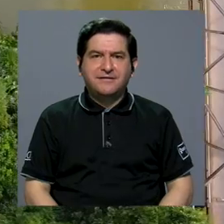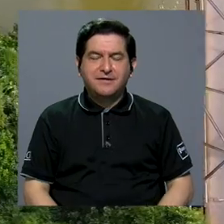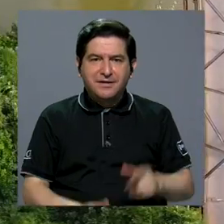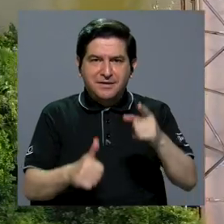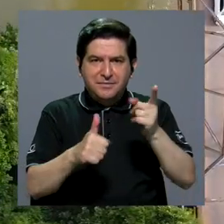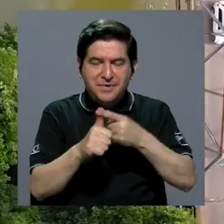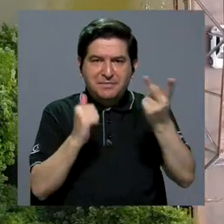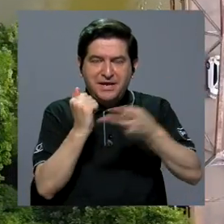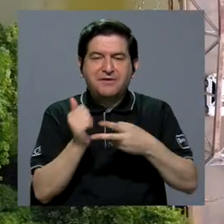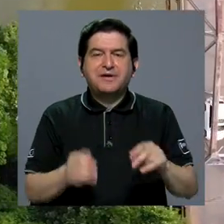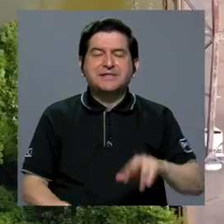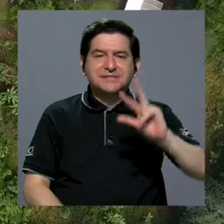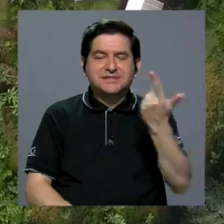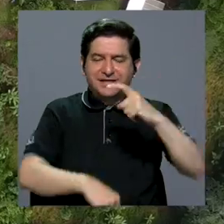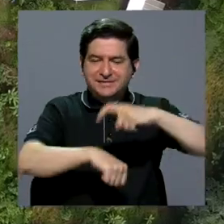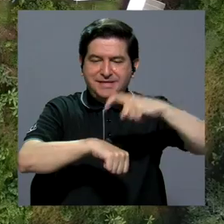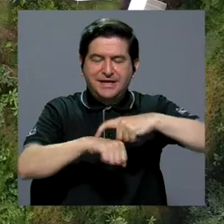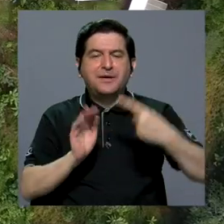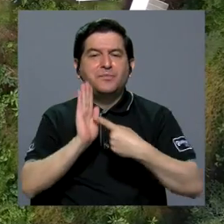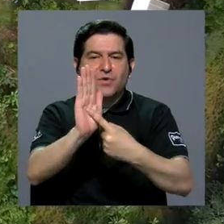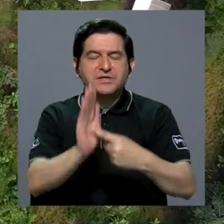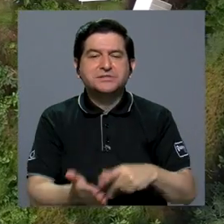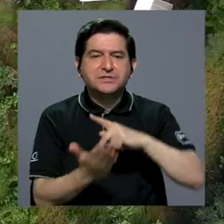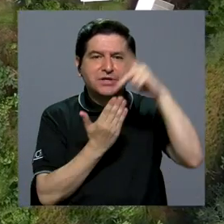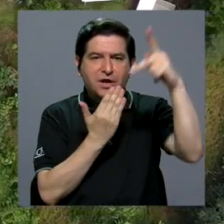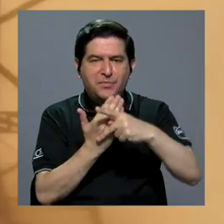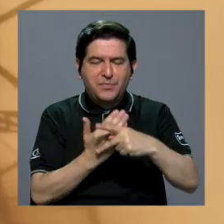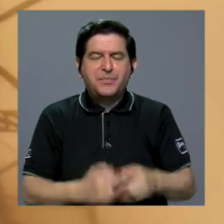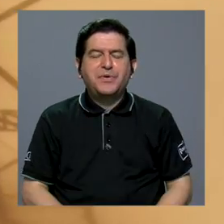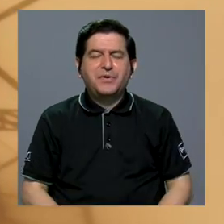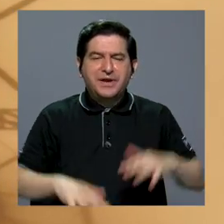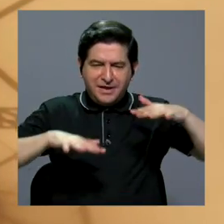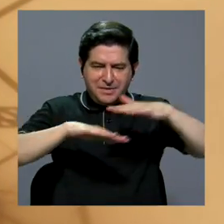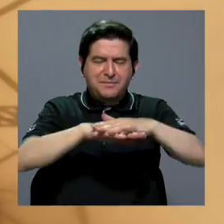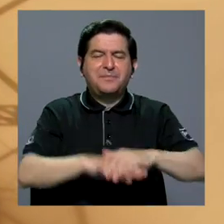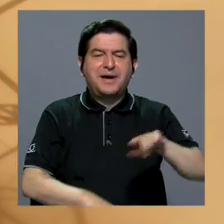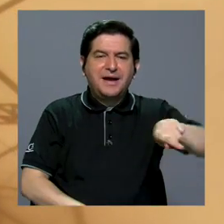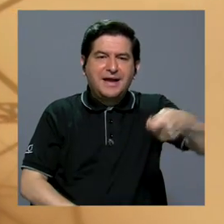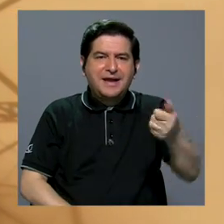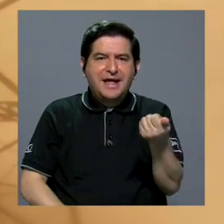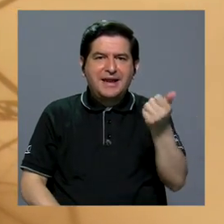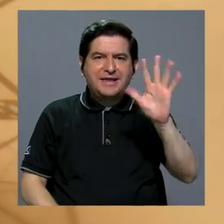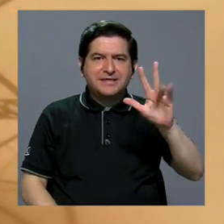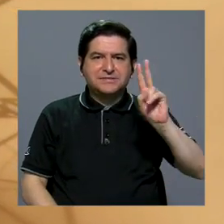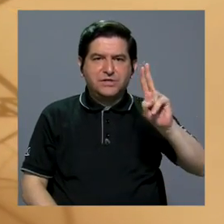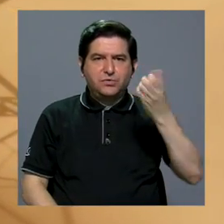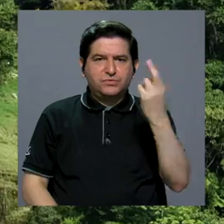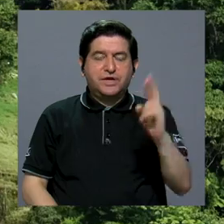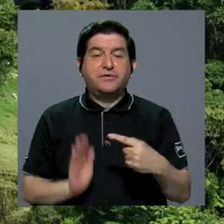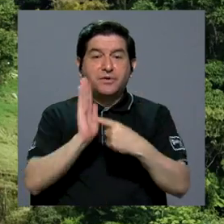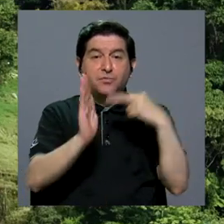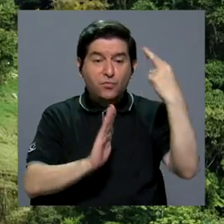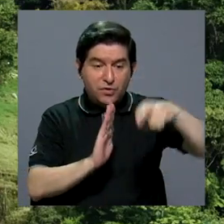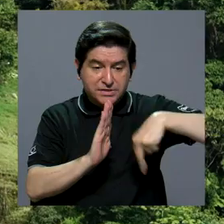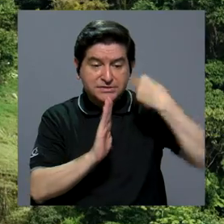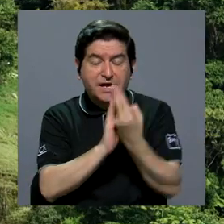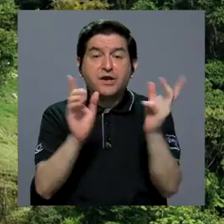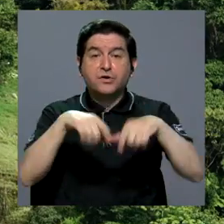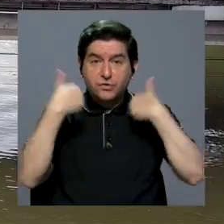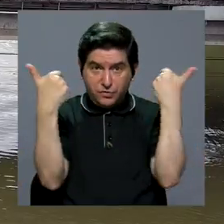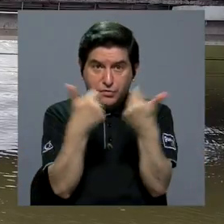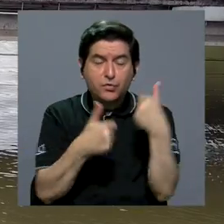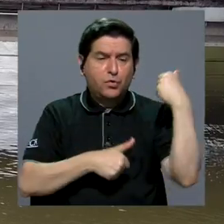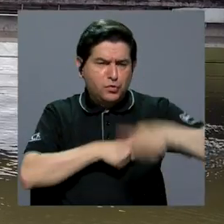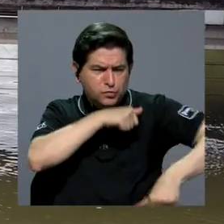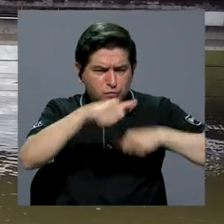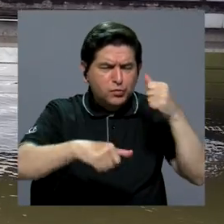estreno de su tercera temporada, el programa Entramarnos de 15 UCR continúa presentando el papel de estos colectivos